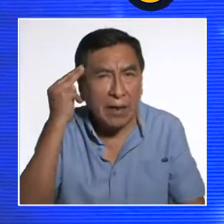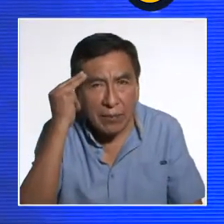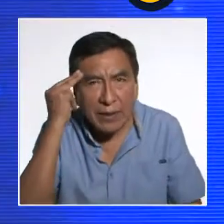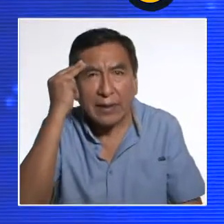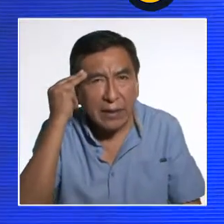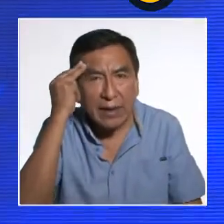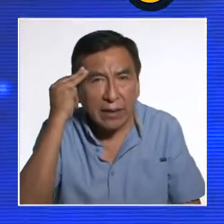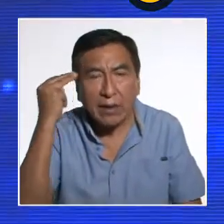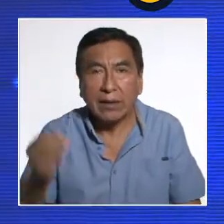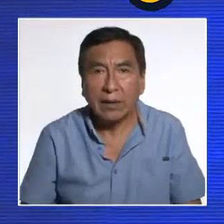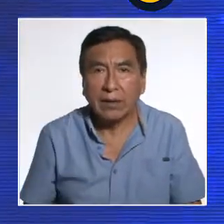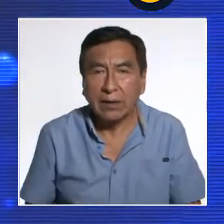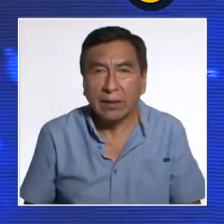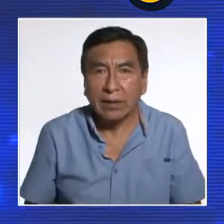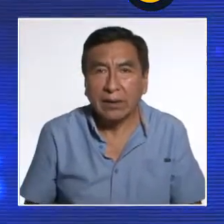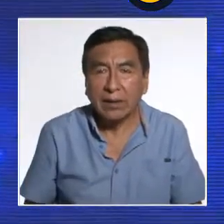damos 5 pesos de volumen